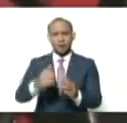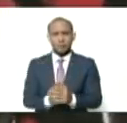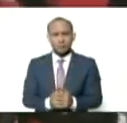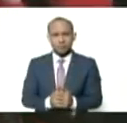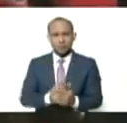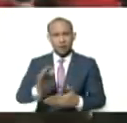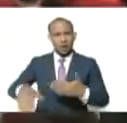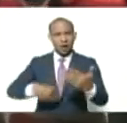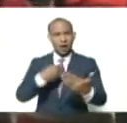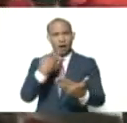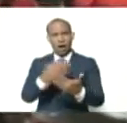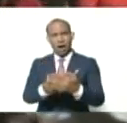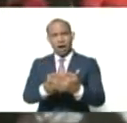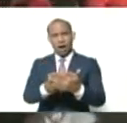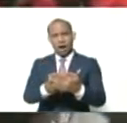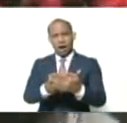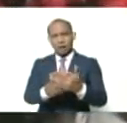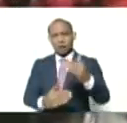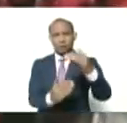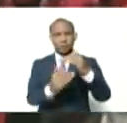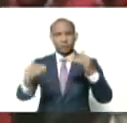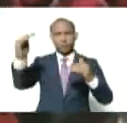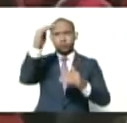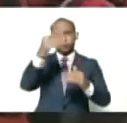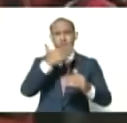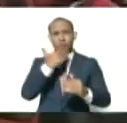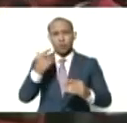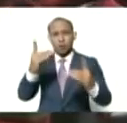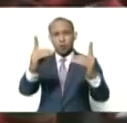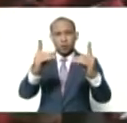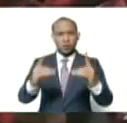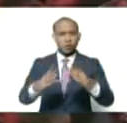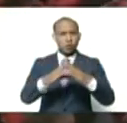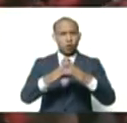mejor decisión, todo el mundo diga,